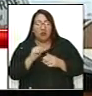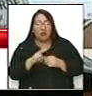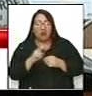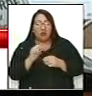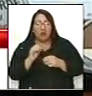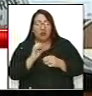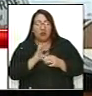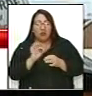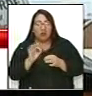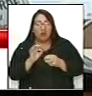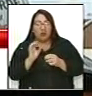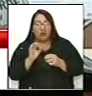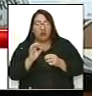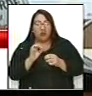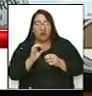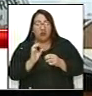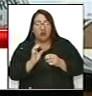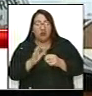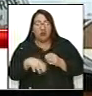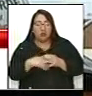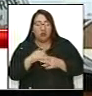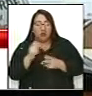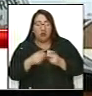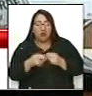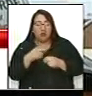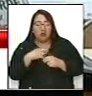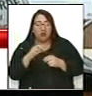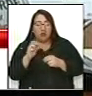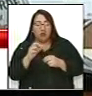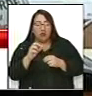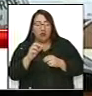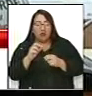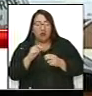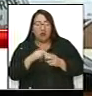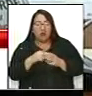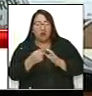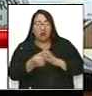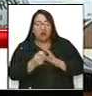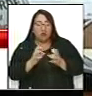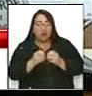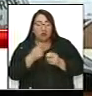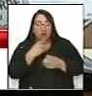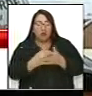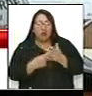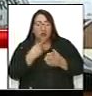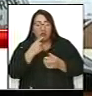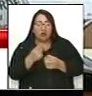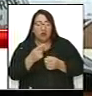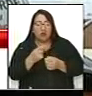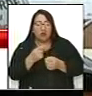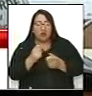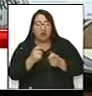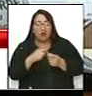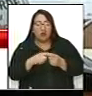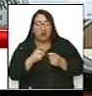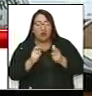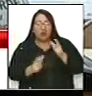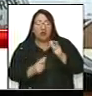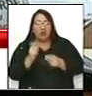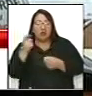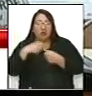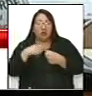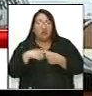contextos, tanto profesional, tanto en lo que es la participación